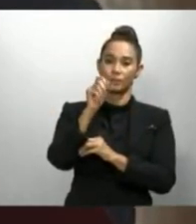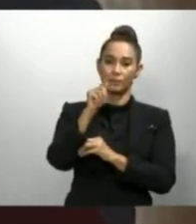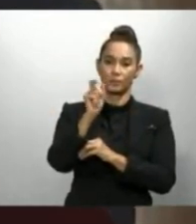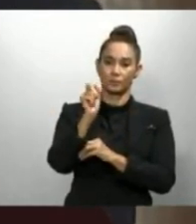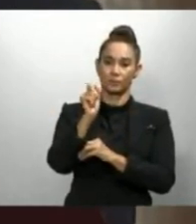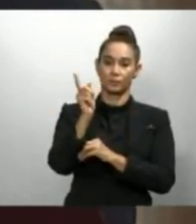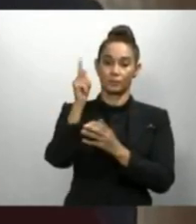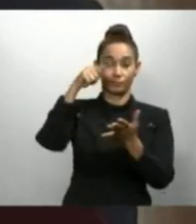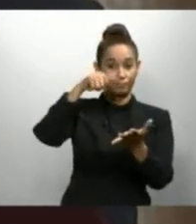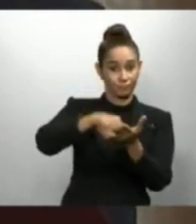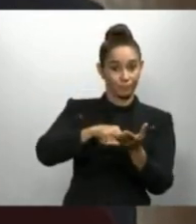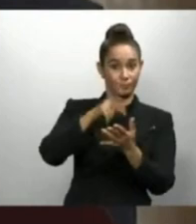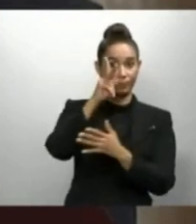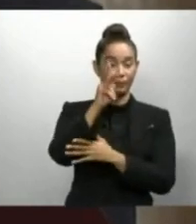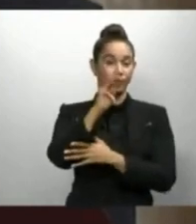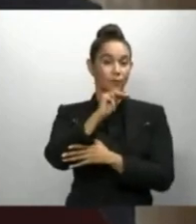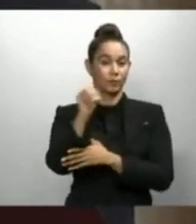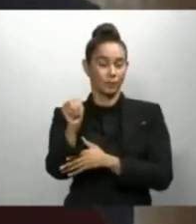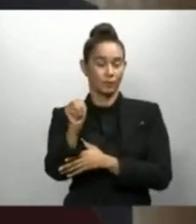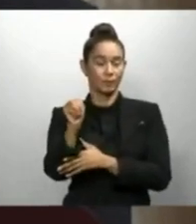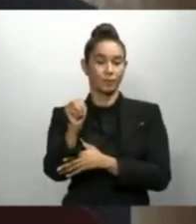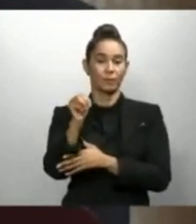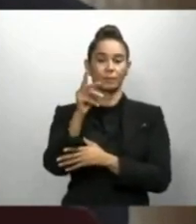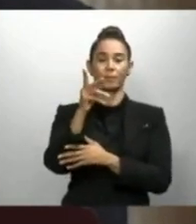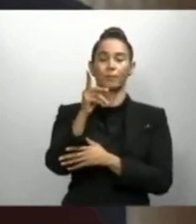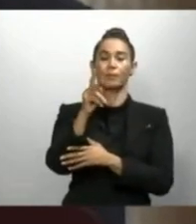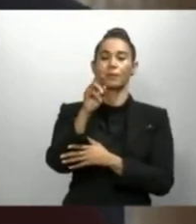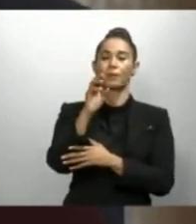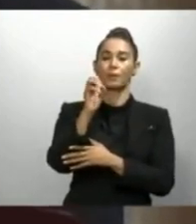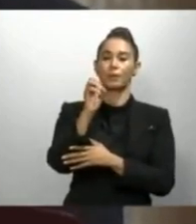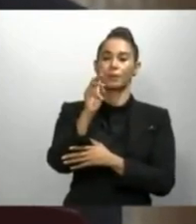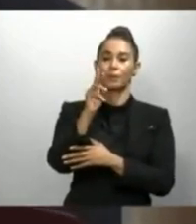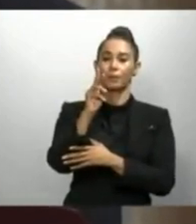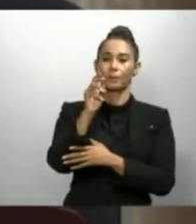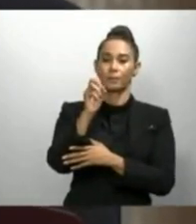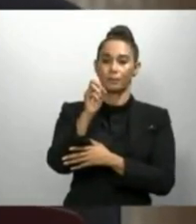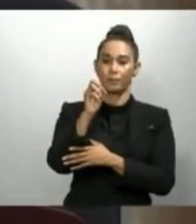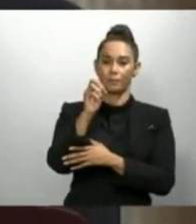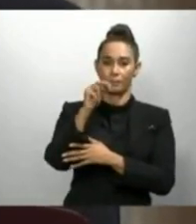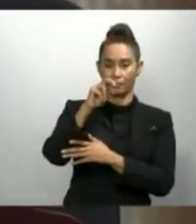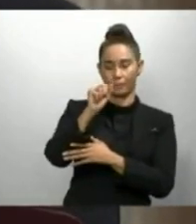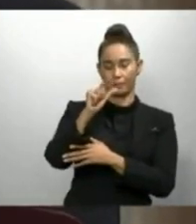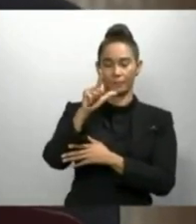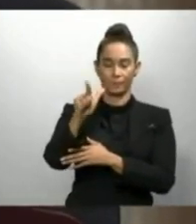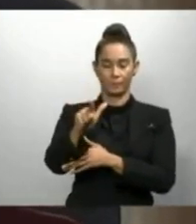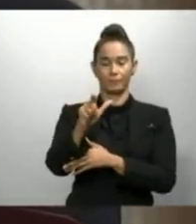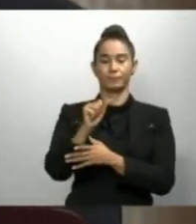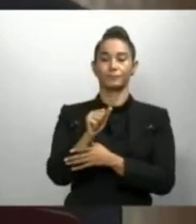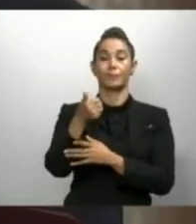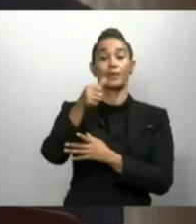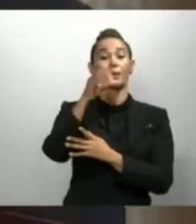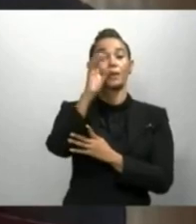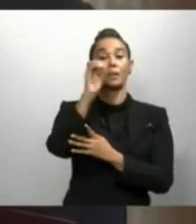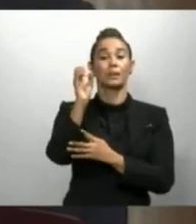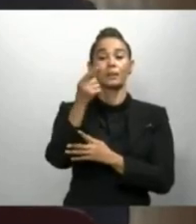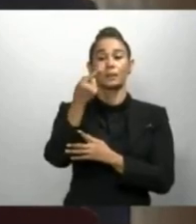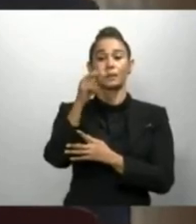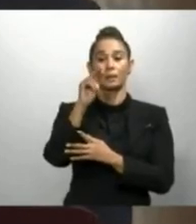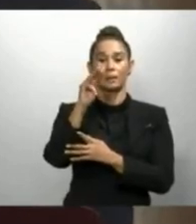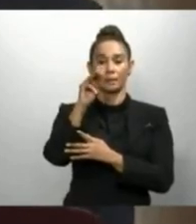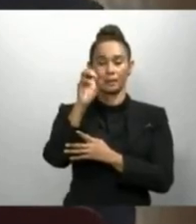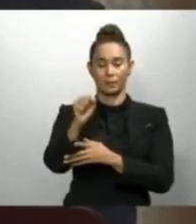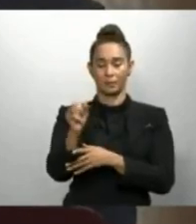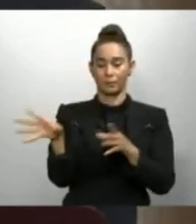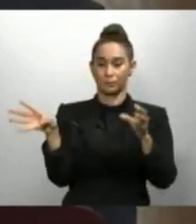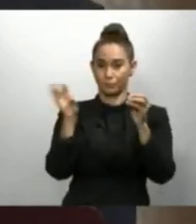1000 kilogramos. Alcohol propílico, propanol, agregando 10 gramos de benzonato de denatonio